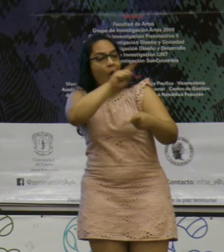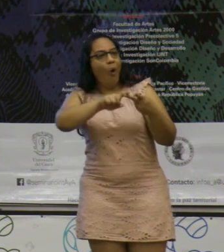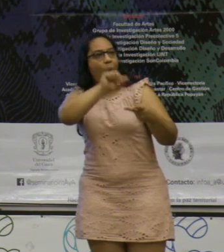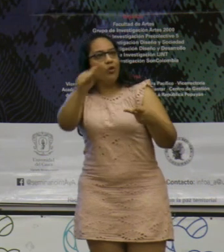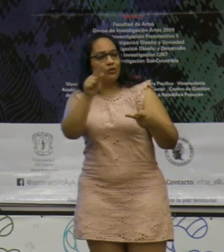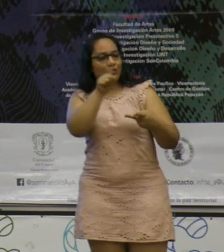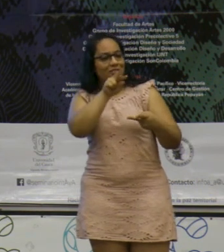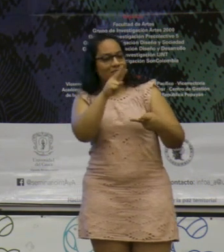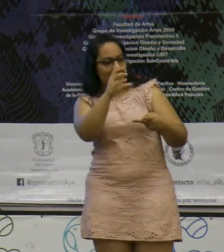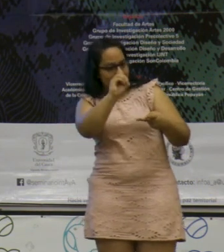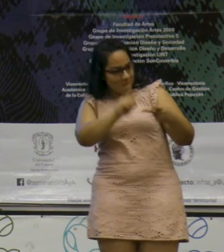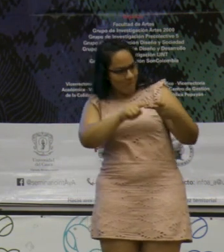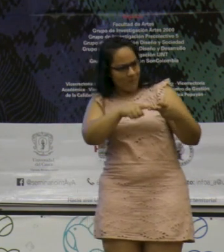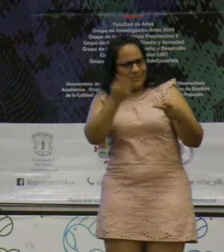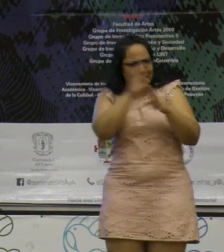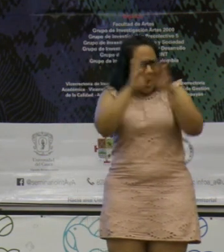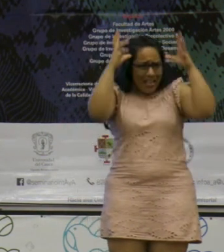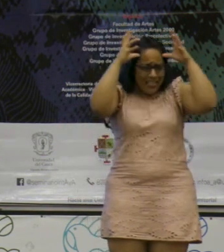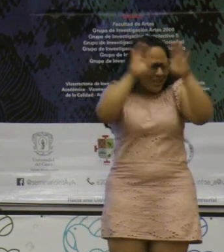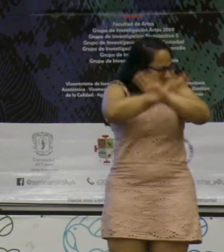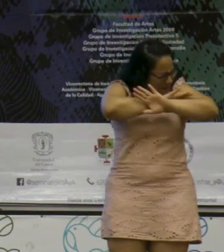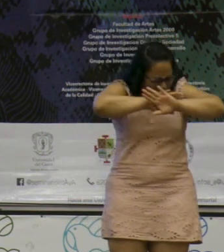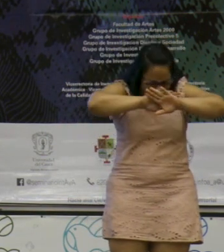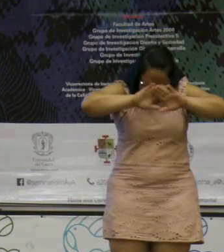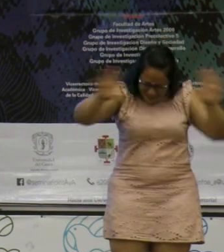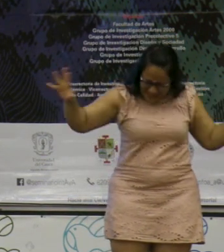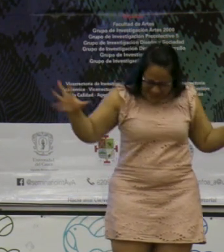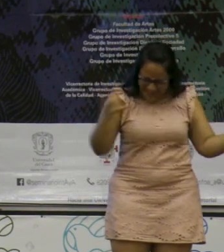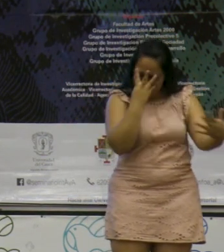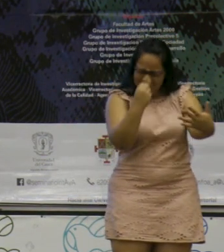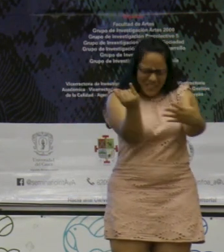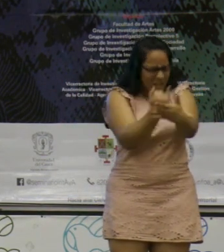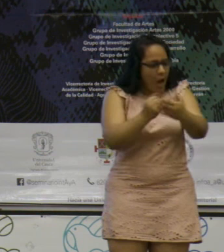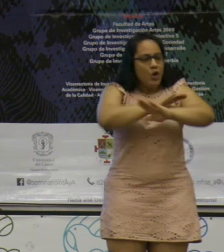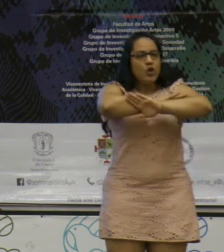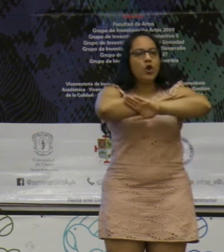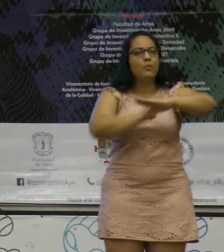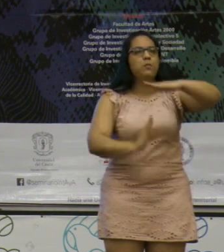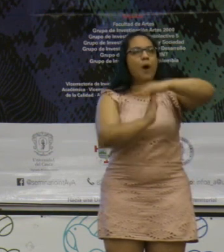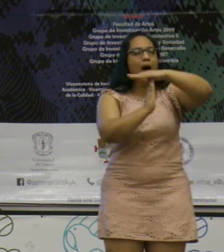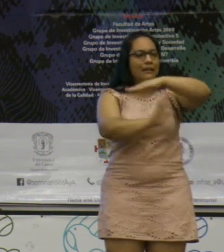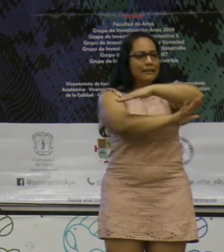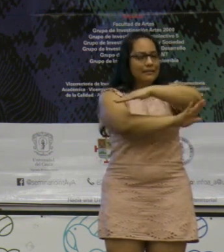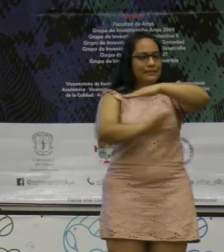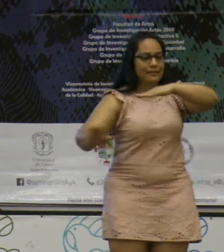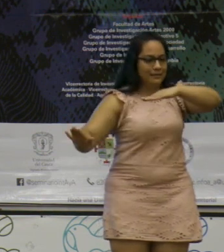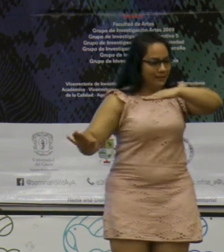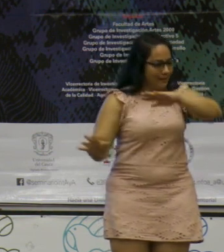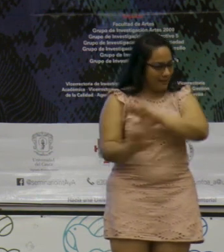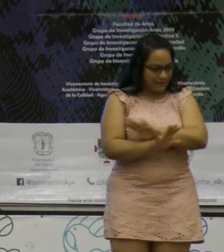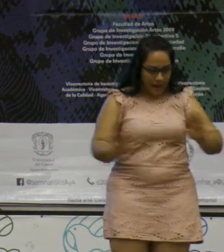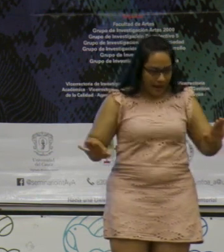de ciervos con triángulos en la cabeza. O sea, ya no más, señora, dicen, párenla, ya no más, ya hay suficientes, ¿vale?